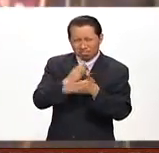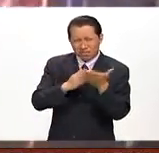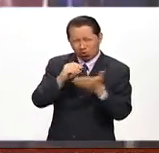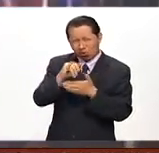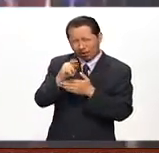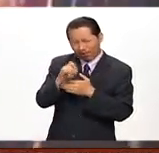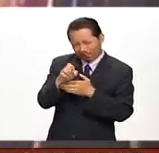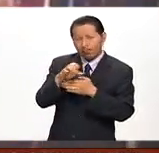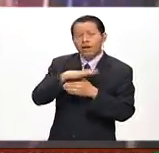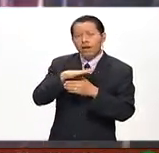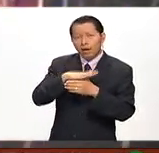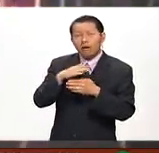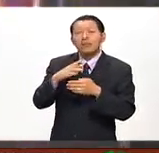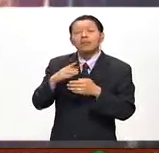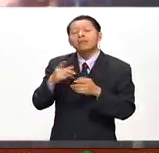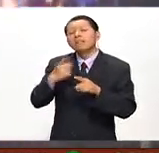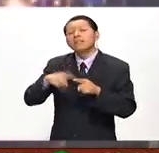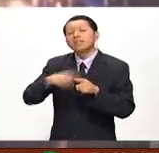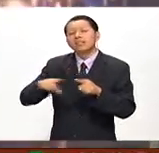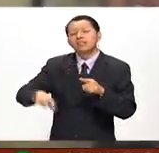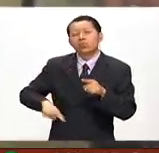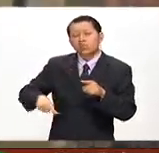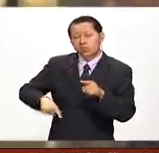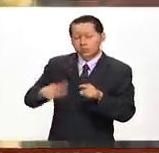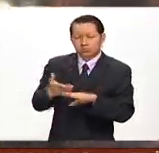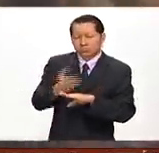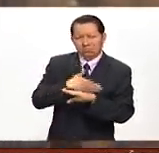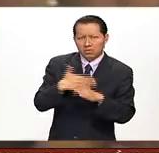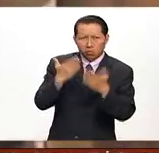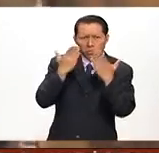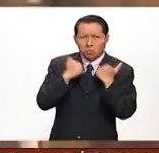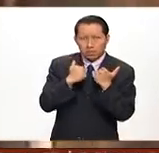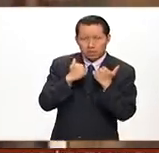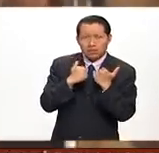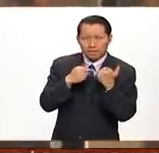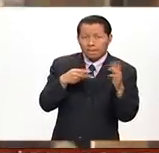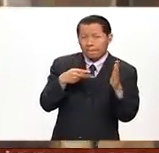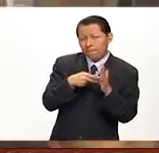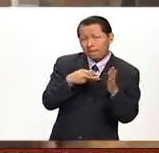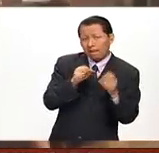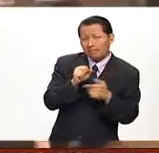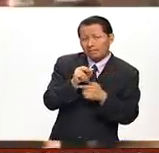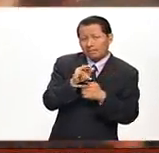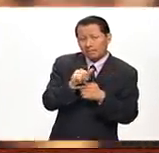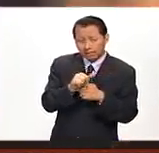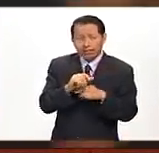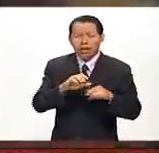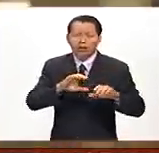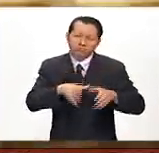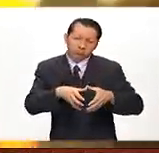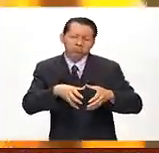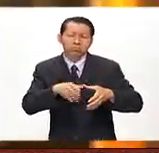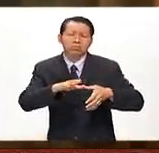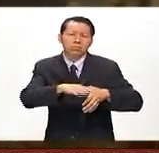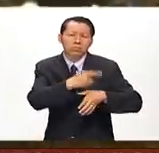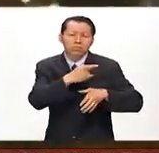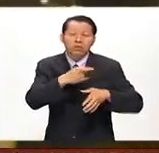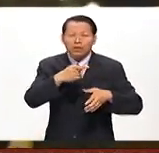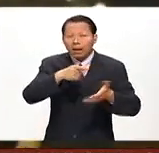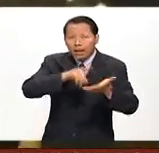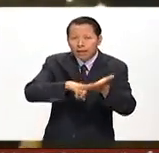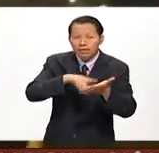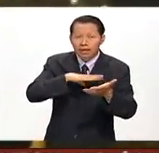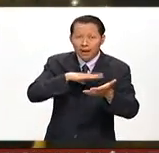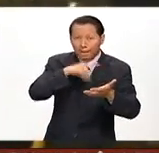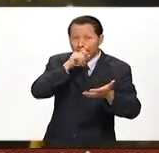de estados que no habían existido antes. El caso de Siria es bien particular porque finalmente el régimen que